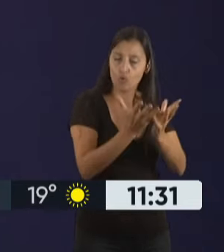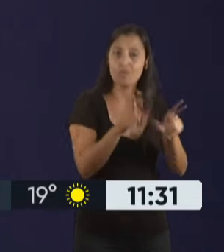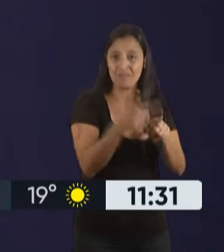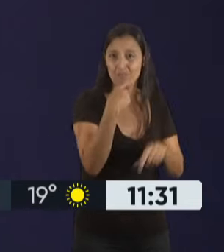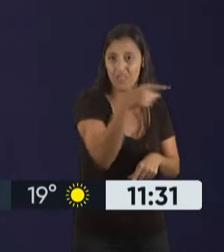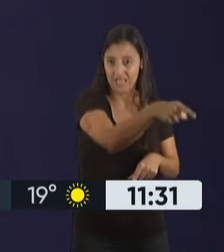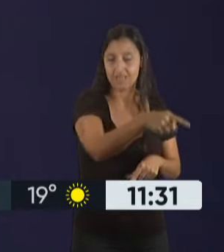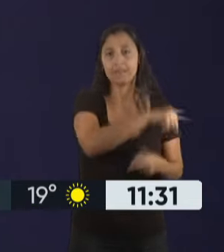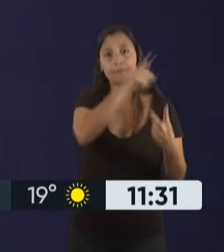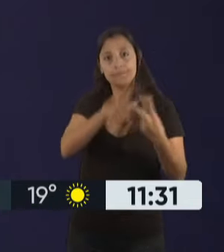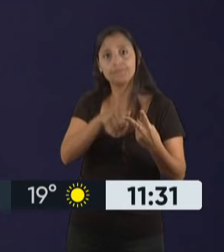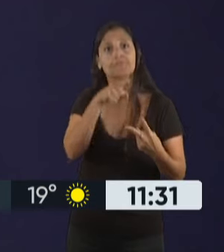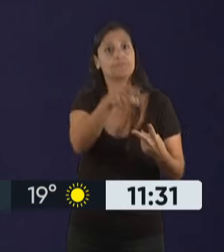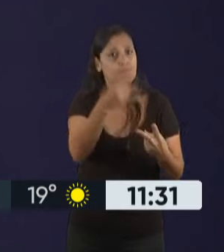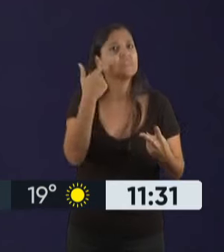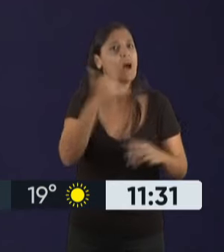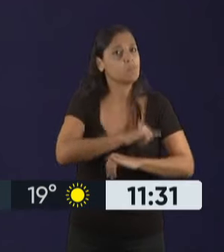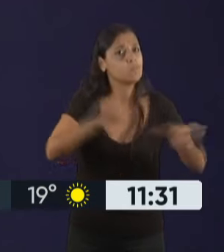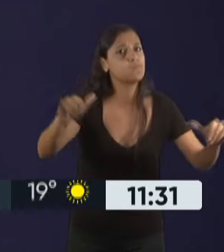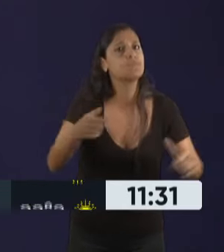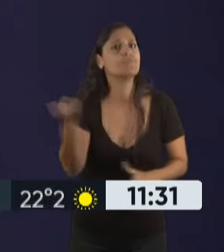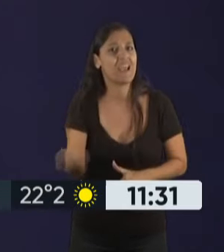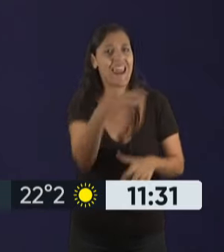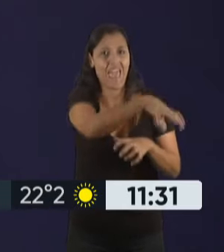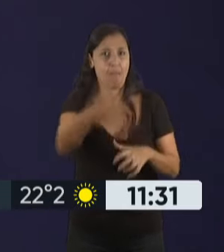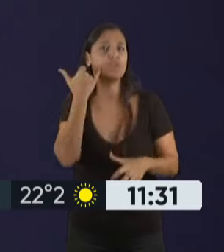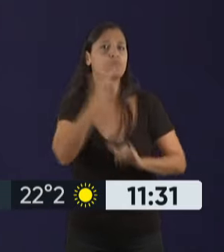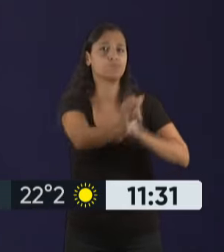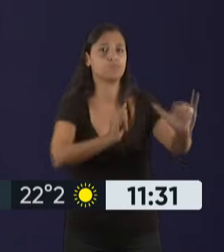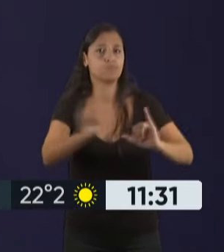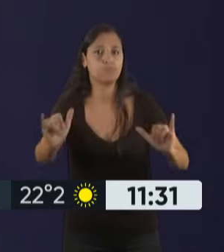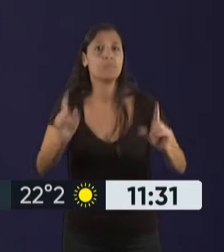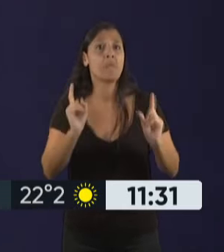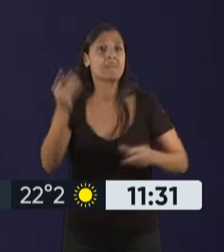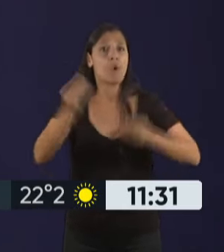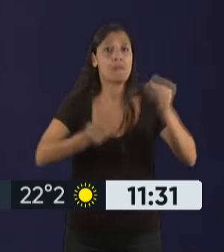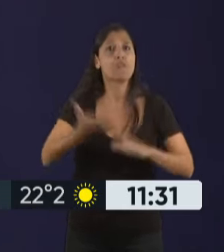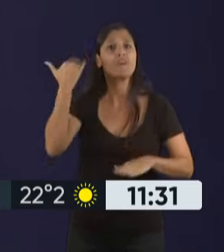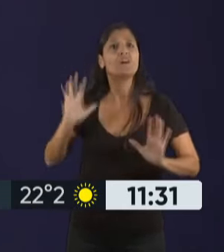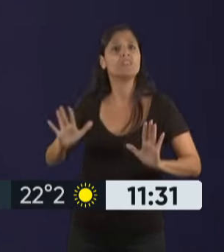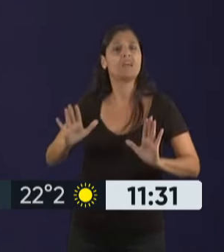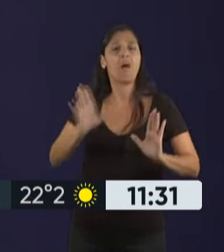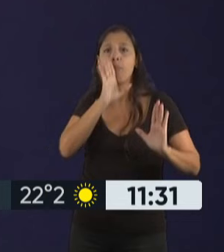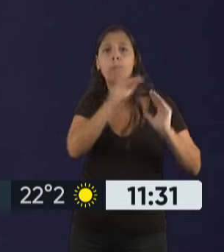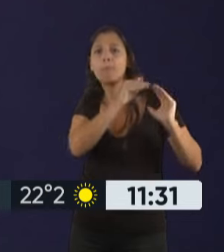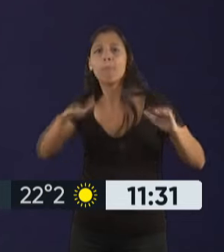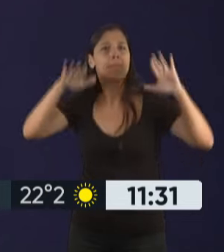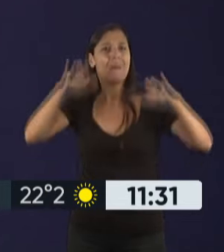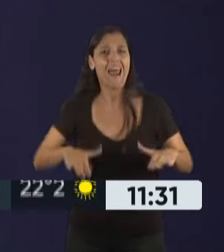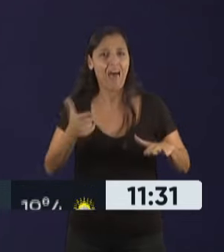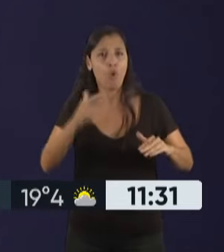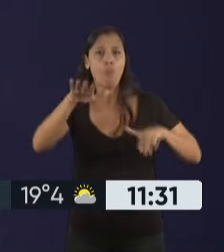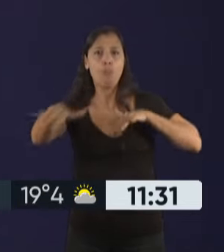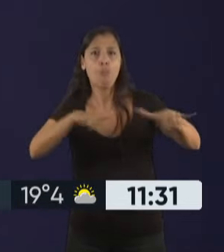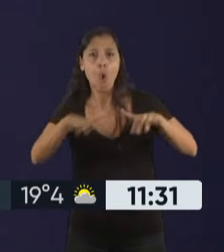vos esto se le notificó a los gremios partidas que estuvieron congeladas el año pasado y que también